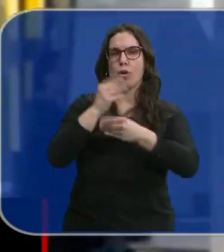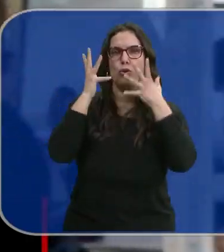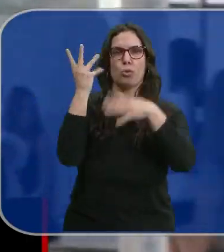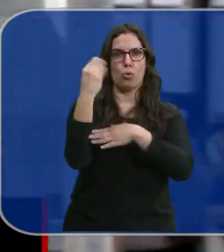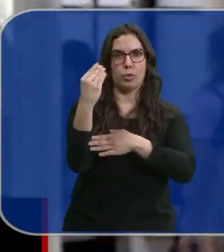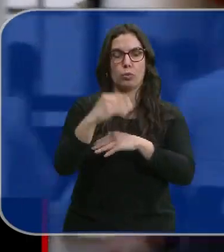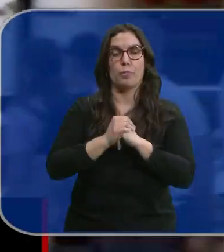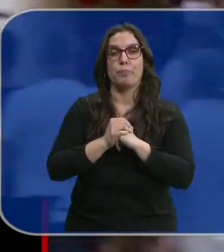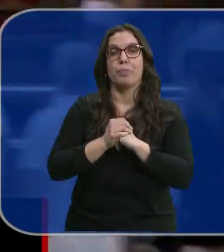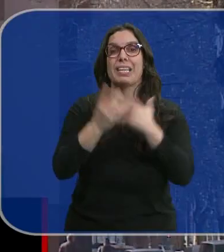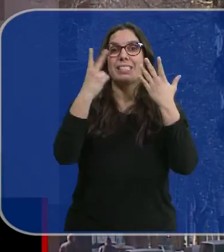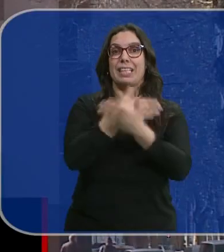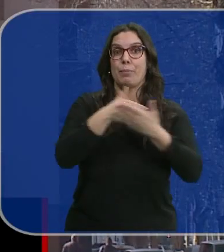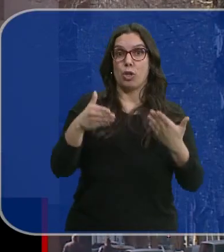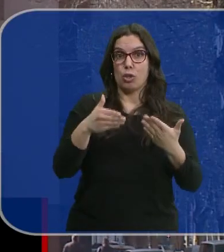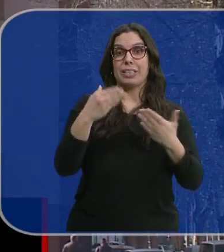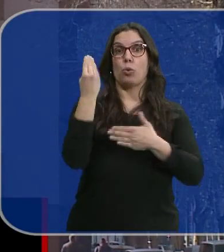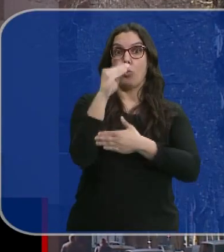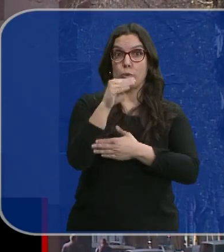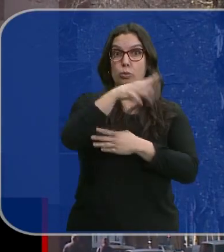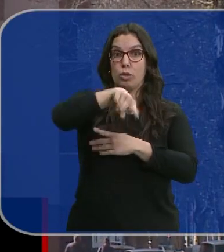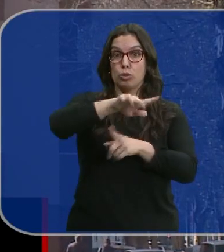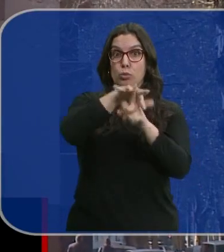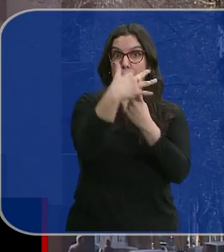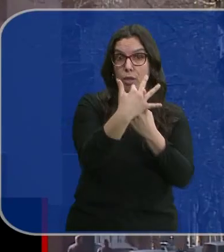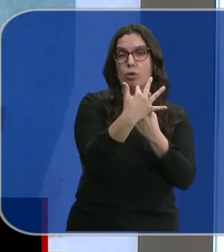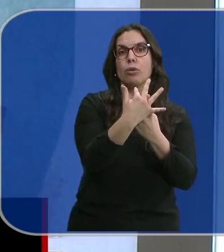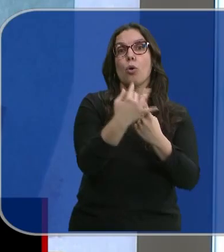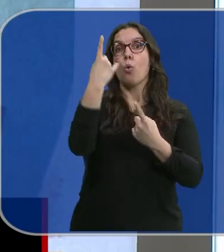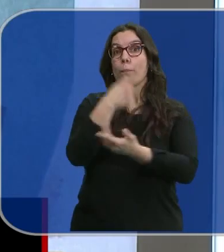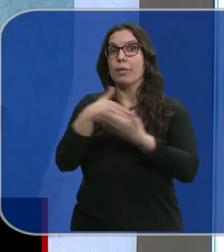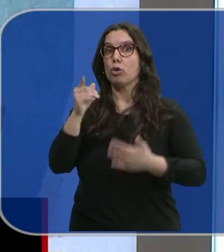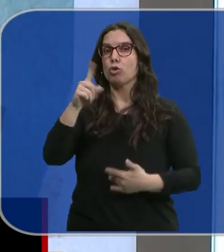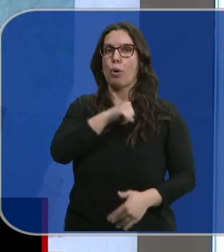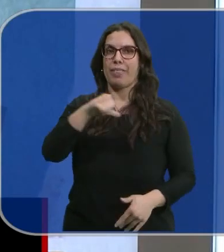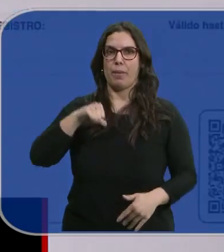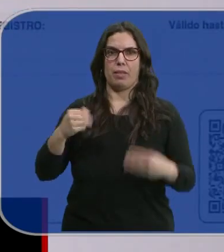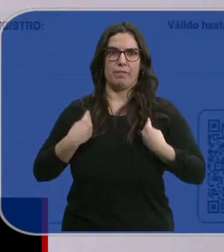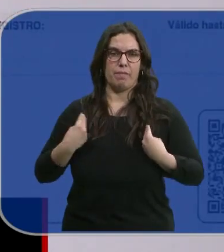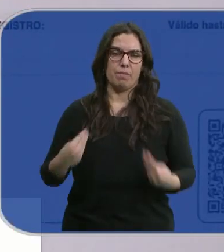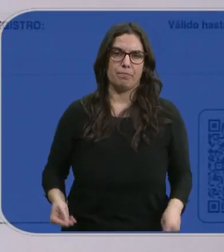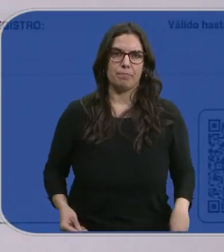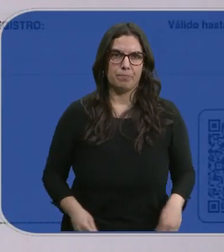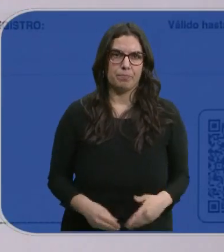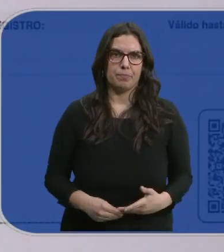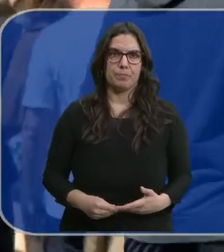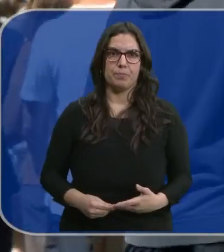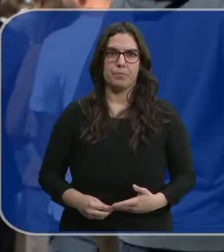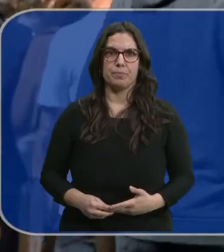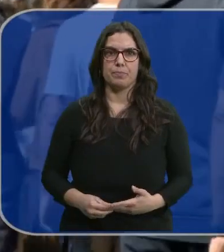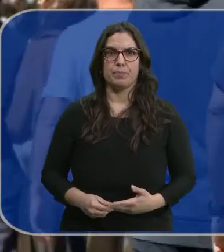la Juventud. De los 7 millones que se encuentran en esta situación, solo uno ha logrado independizarse.